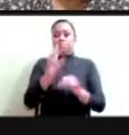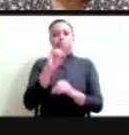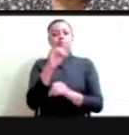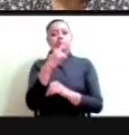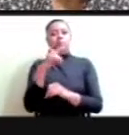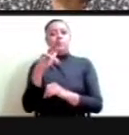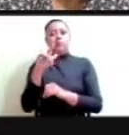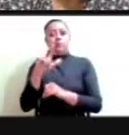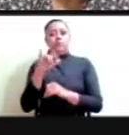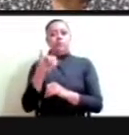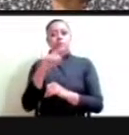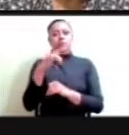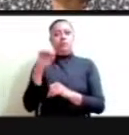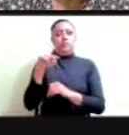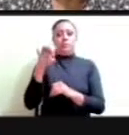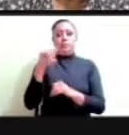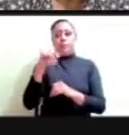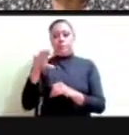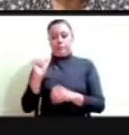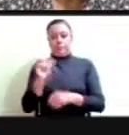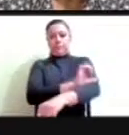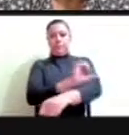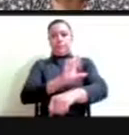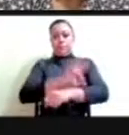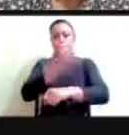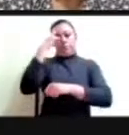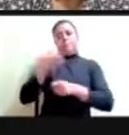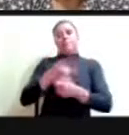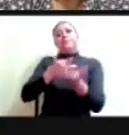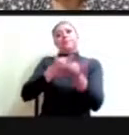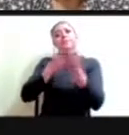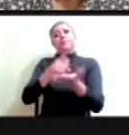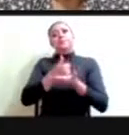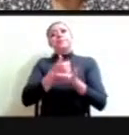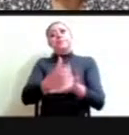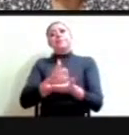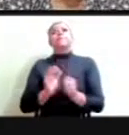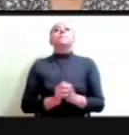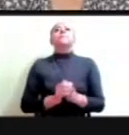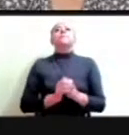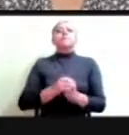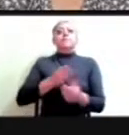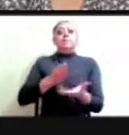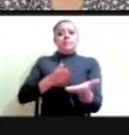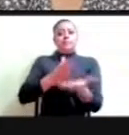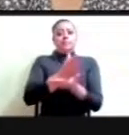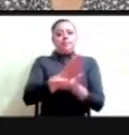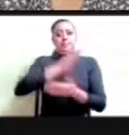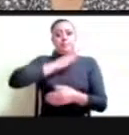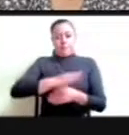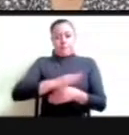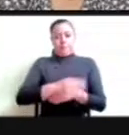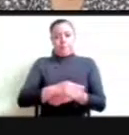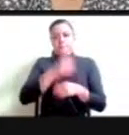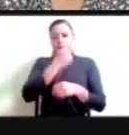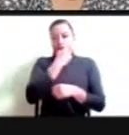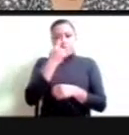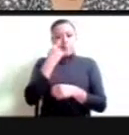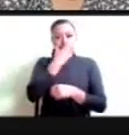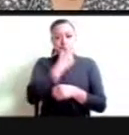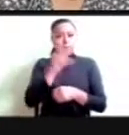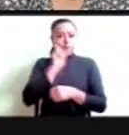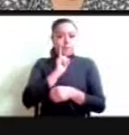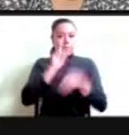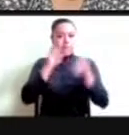de contribuir a allanar el camino del acceso a la justicia con perspectiva de género que por tanto tiempo se nos viene